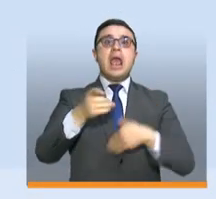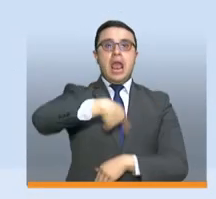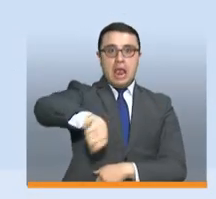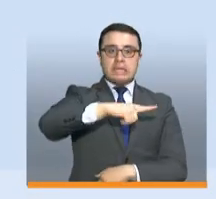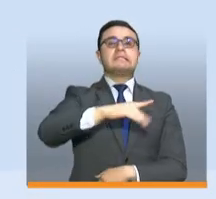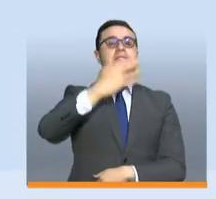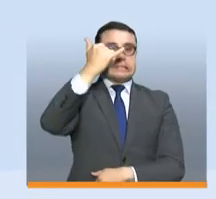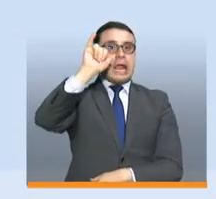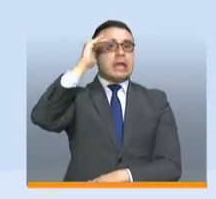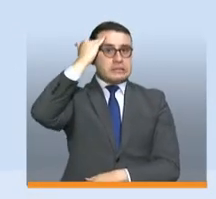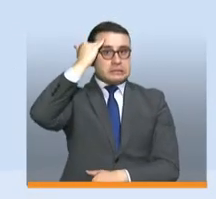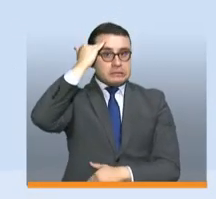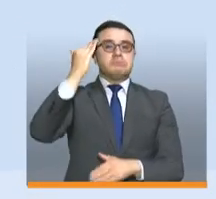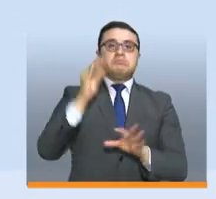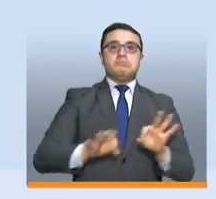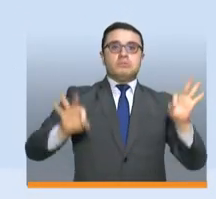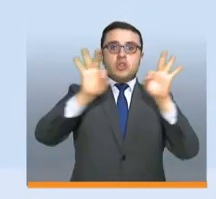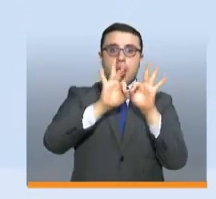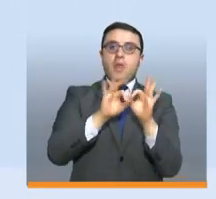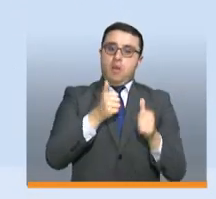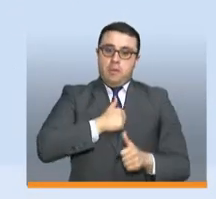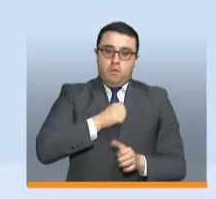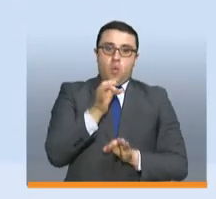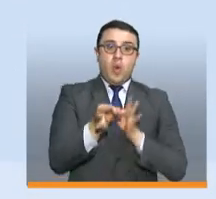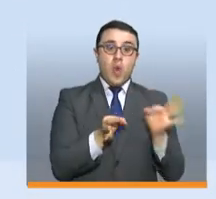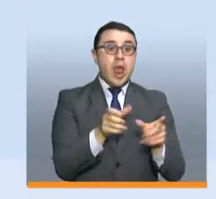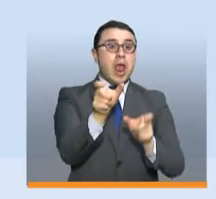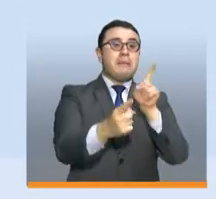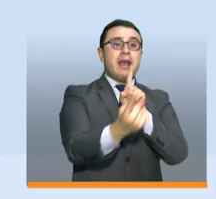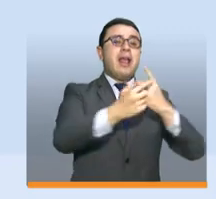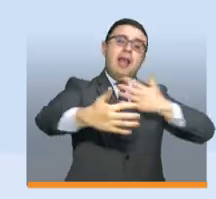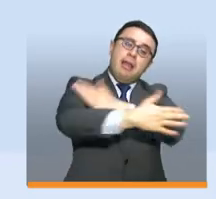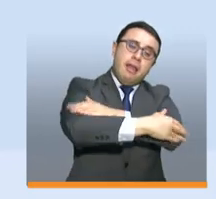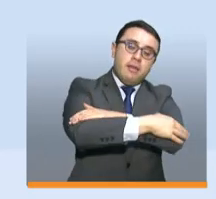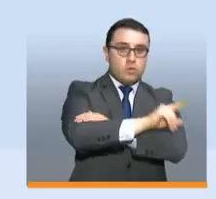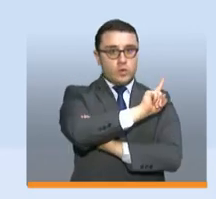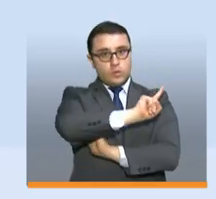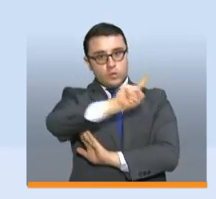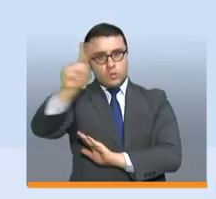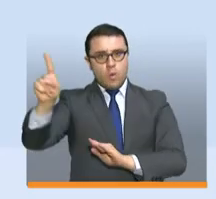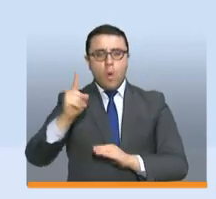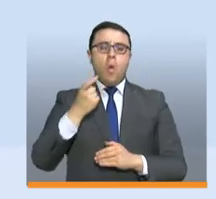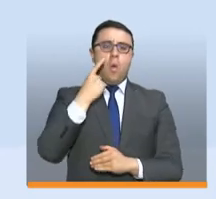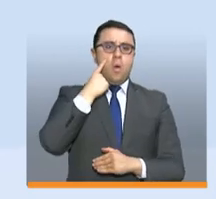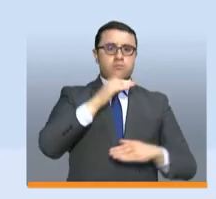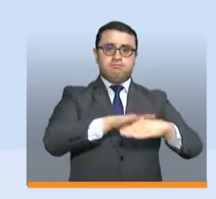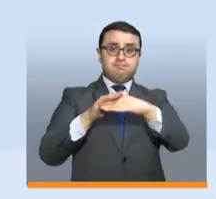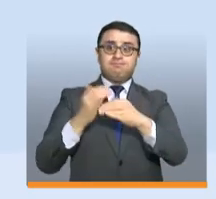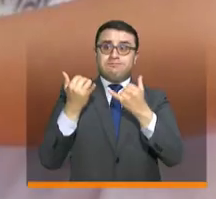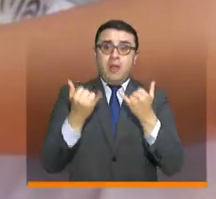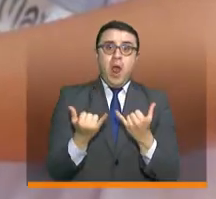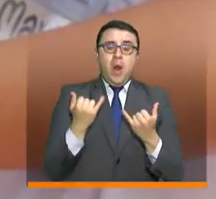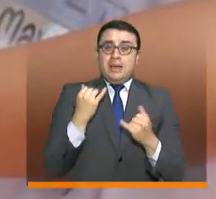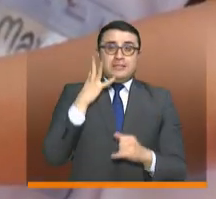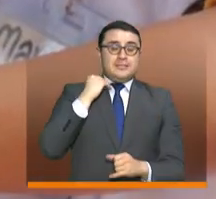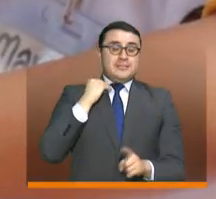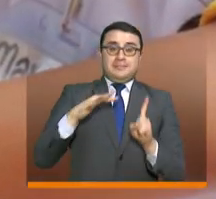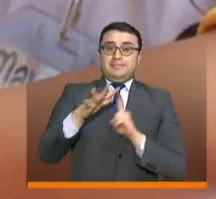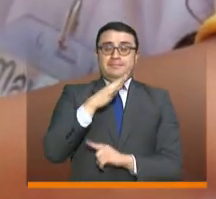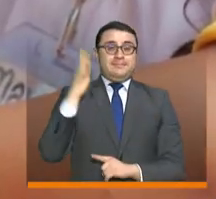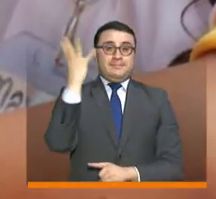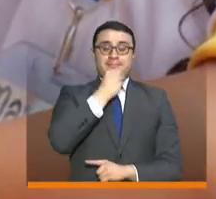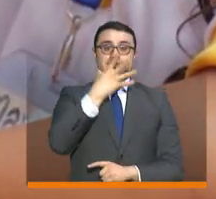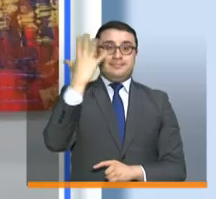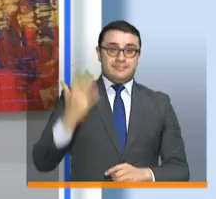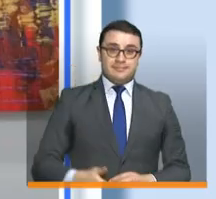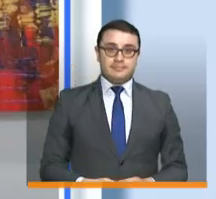el autocuidado, sabe que no se puede abrazar a los compañeritos. O sea, esto es una experiencia hermosa. Y